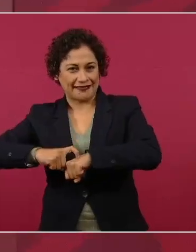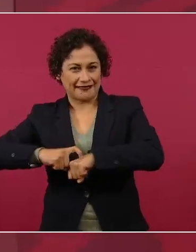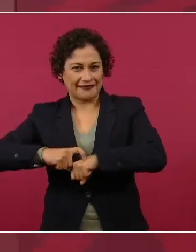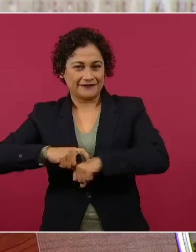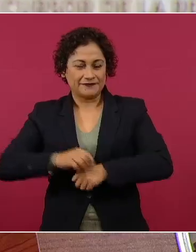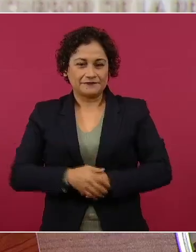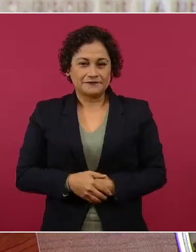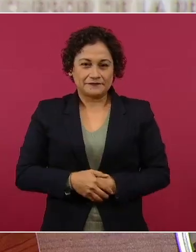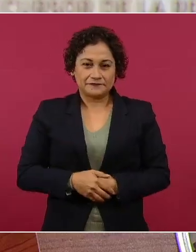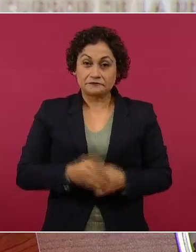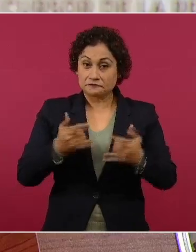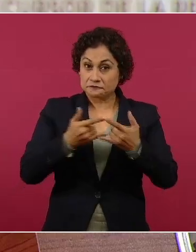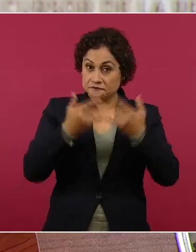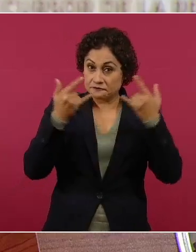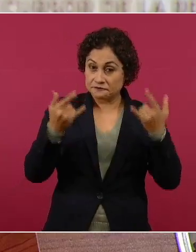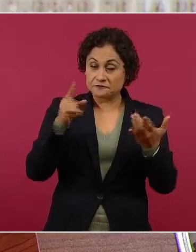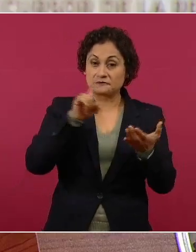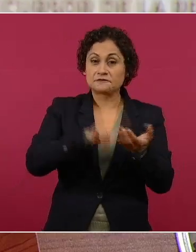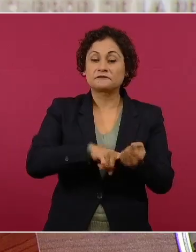de que